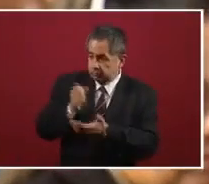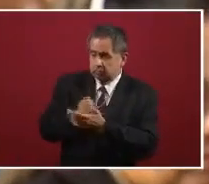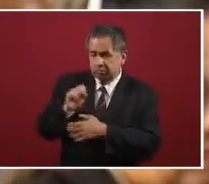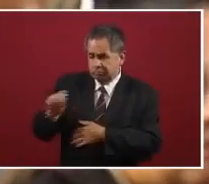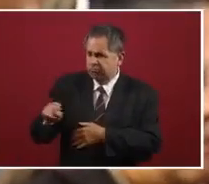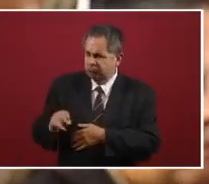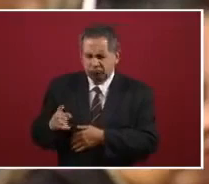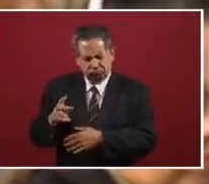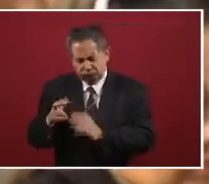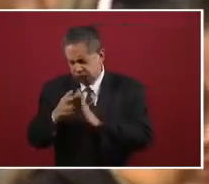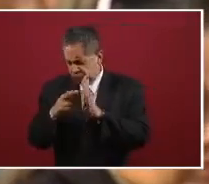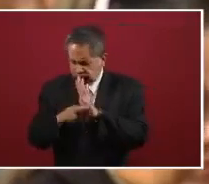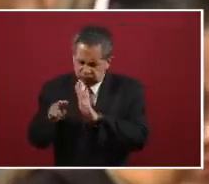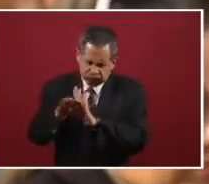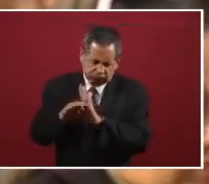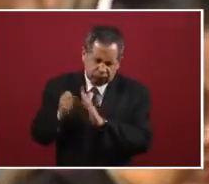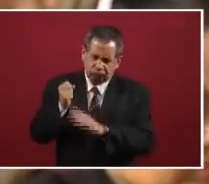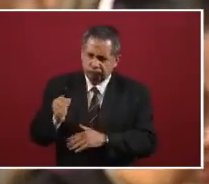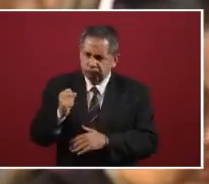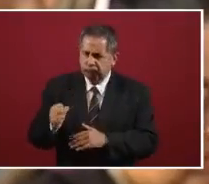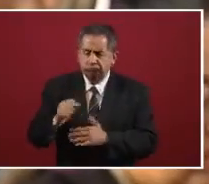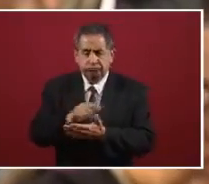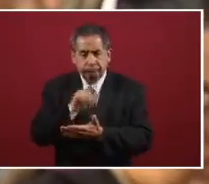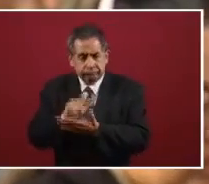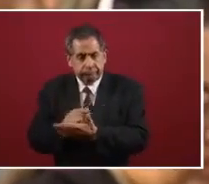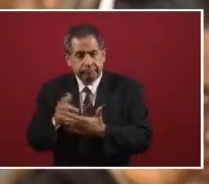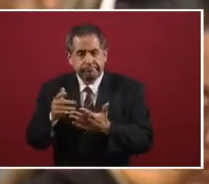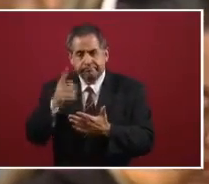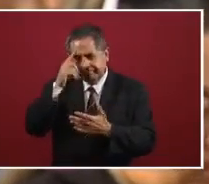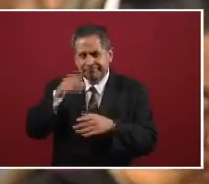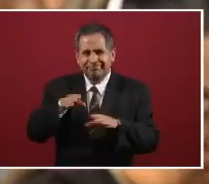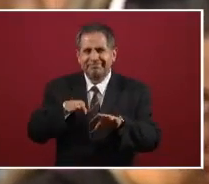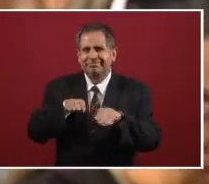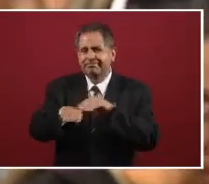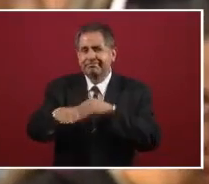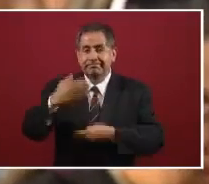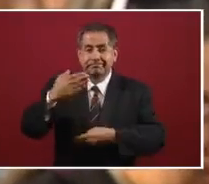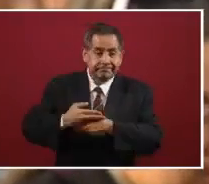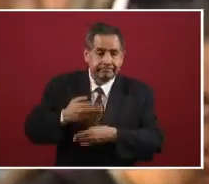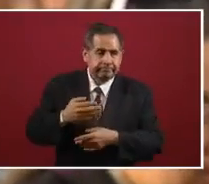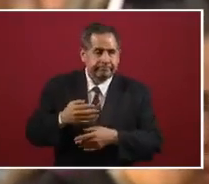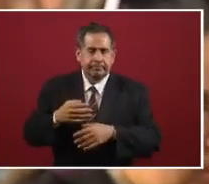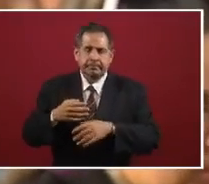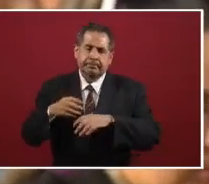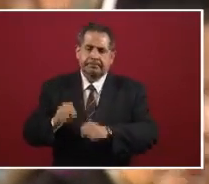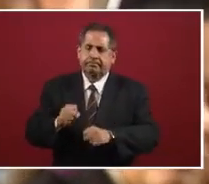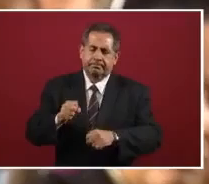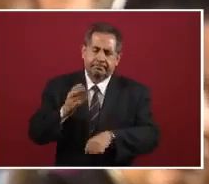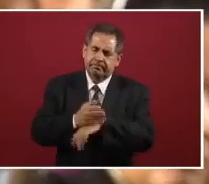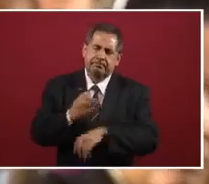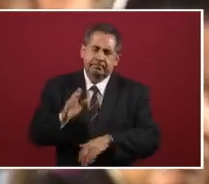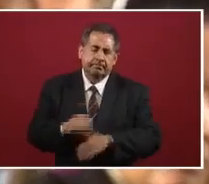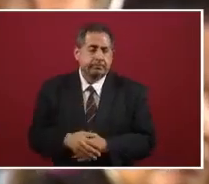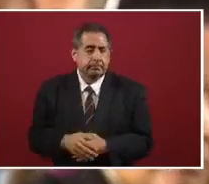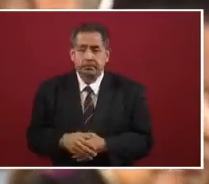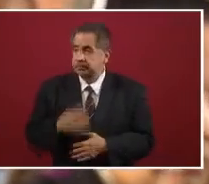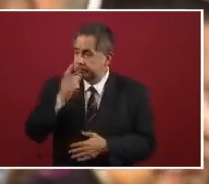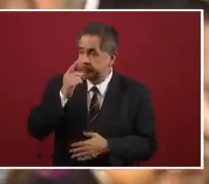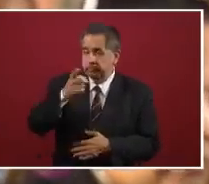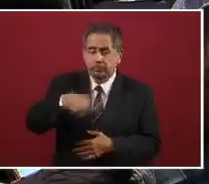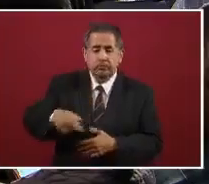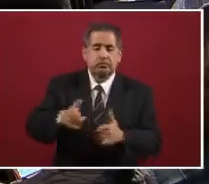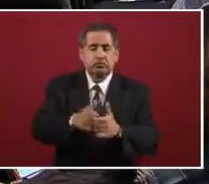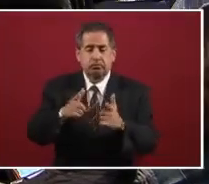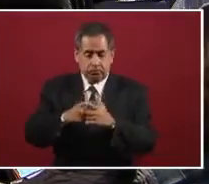quienes realicen bloqueos carreteros. Nos comenta que estos grupos se basan en